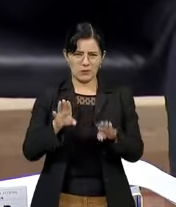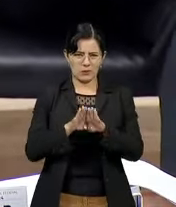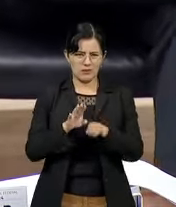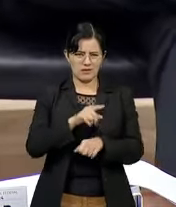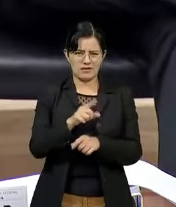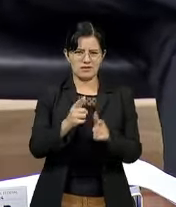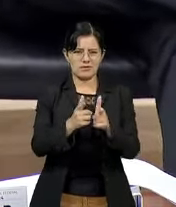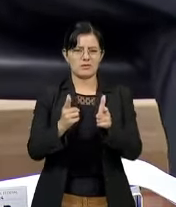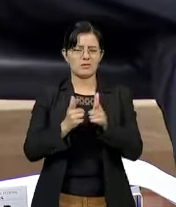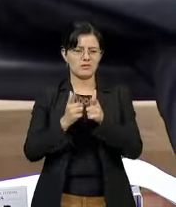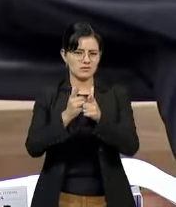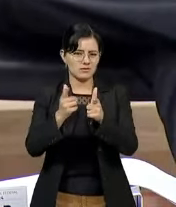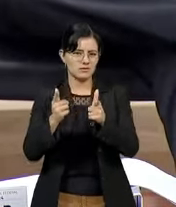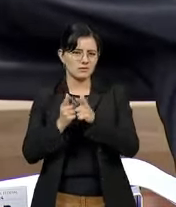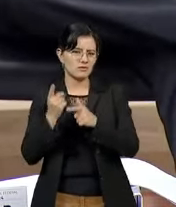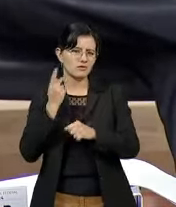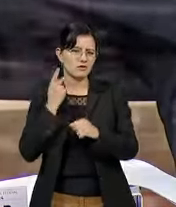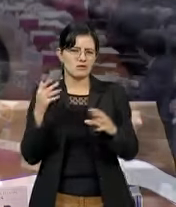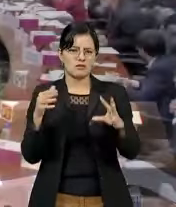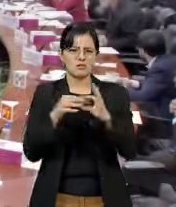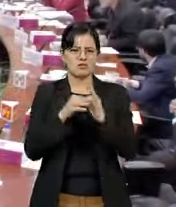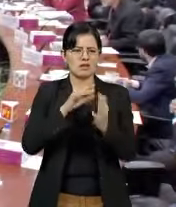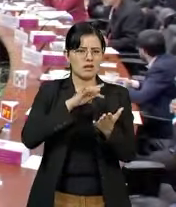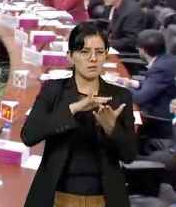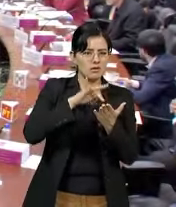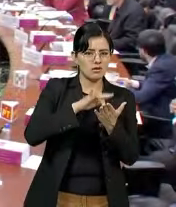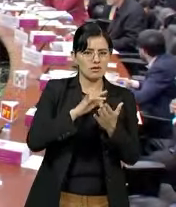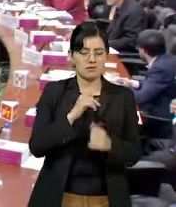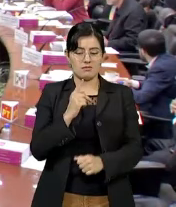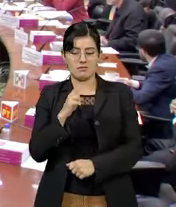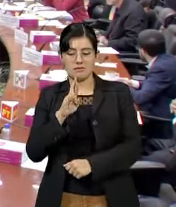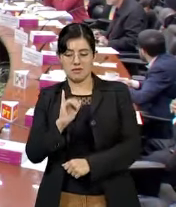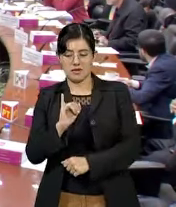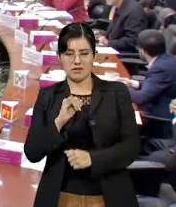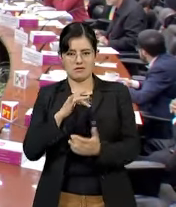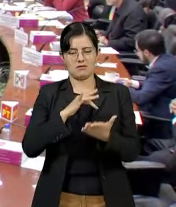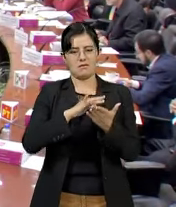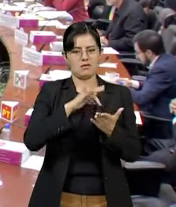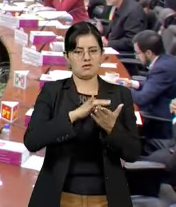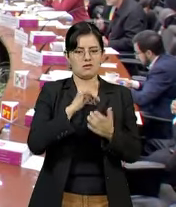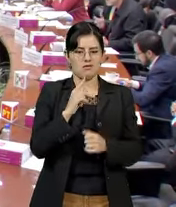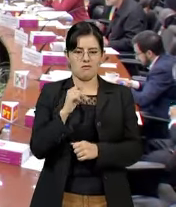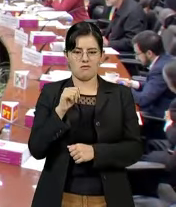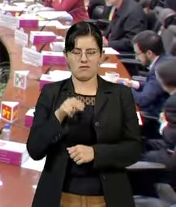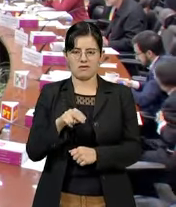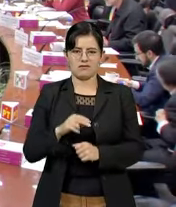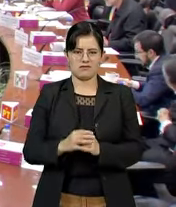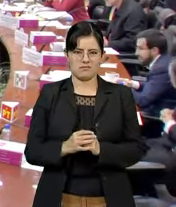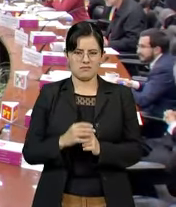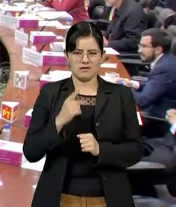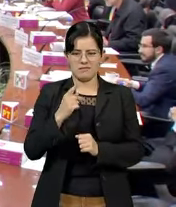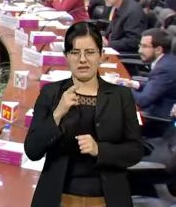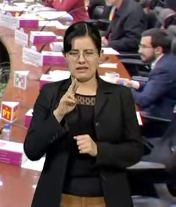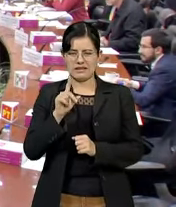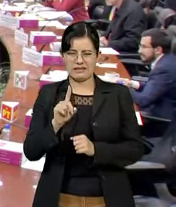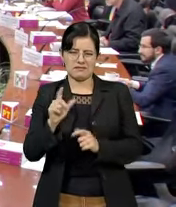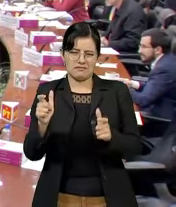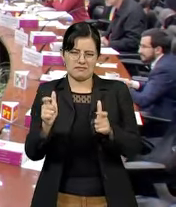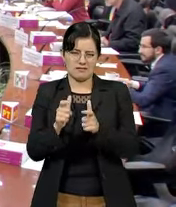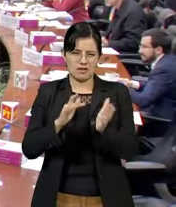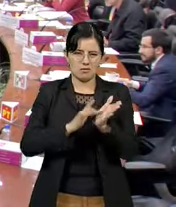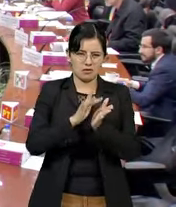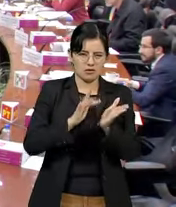coalición apoyando al pan el pri apoyando al pan lo que queda el PRD apoyando al pan qué